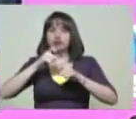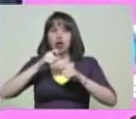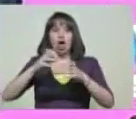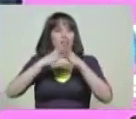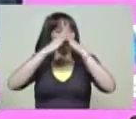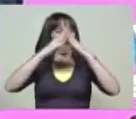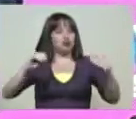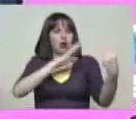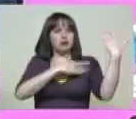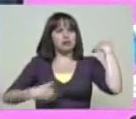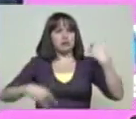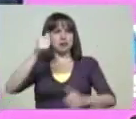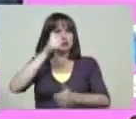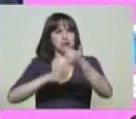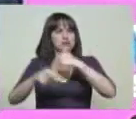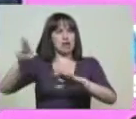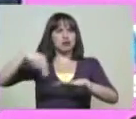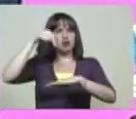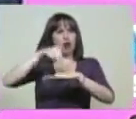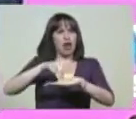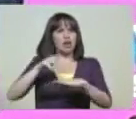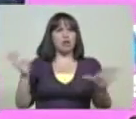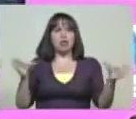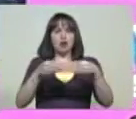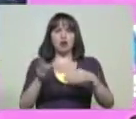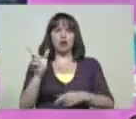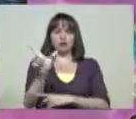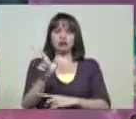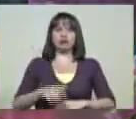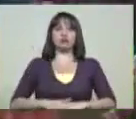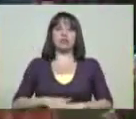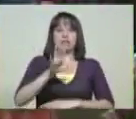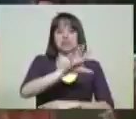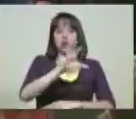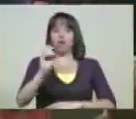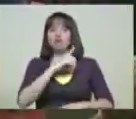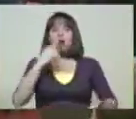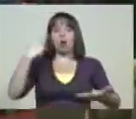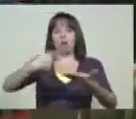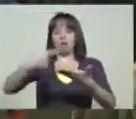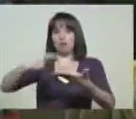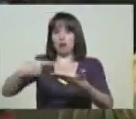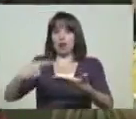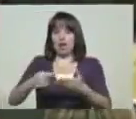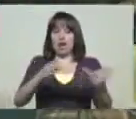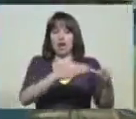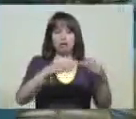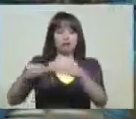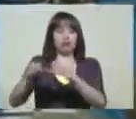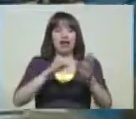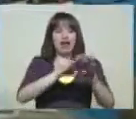vicepresidencias nacionales del partido 50 nombres por cada mesa